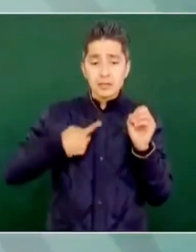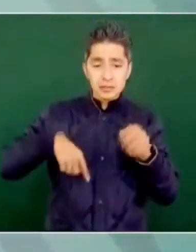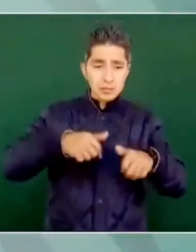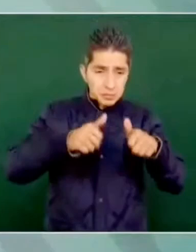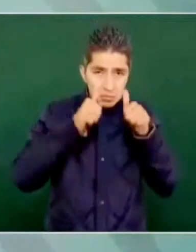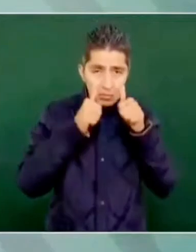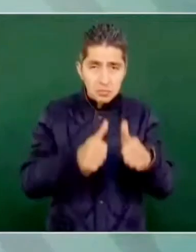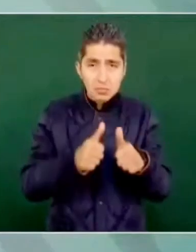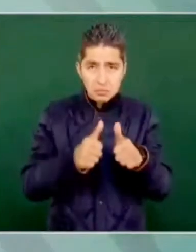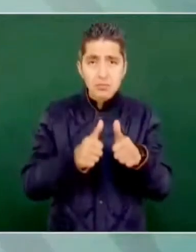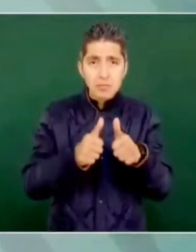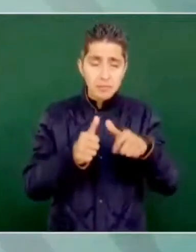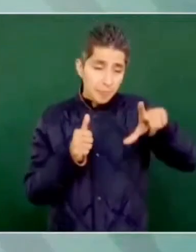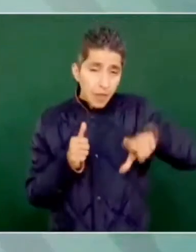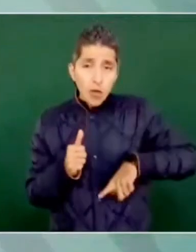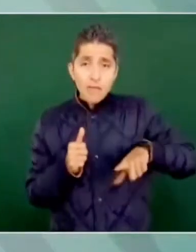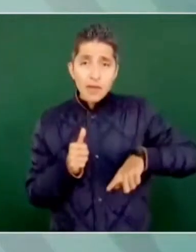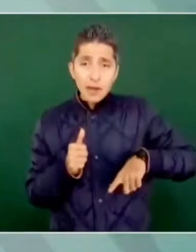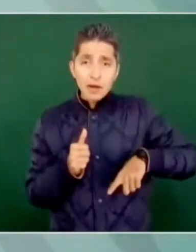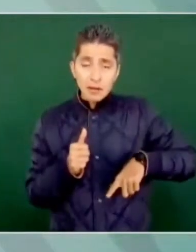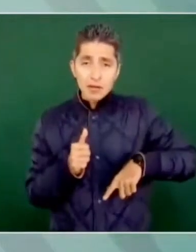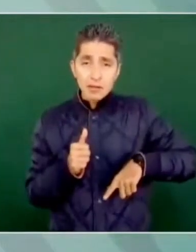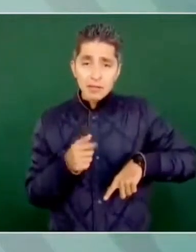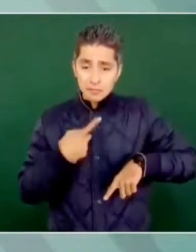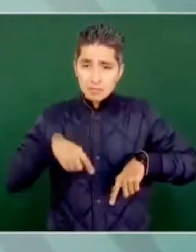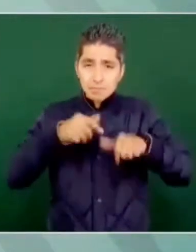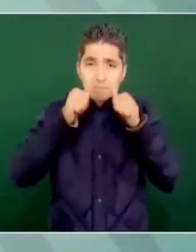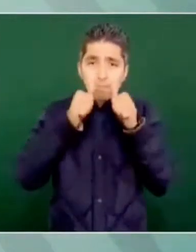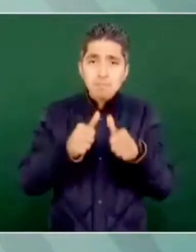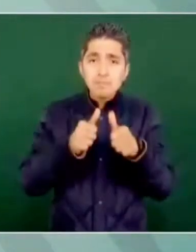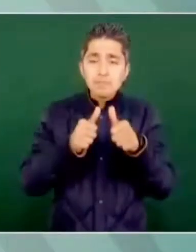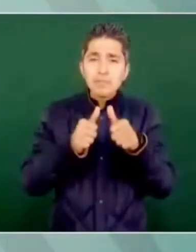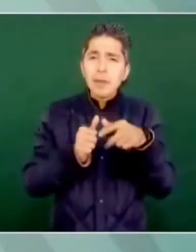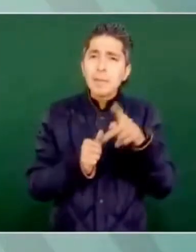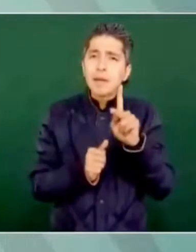atender, el gobierno? ¿Pero por qué